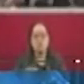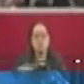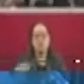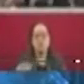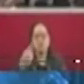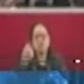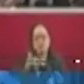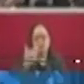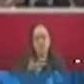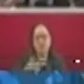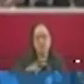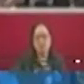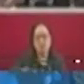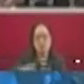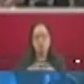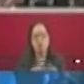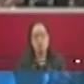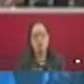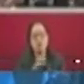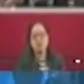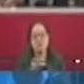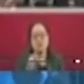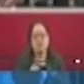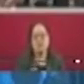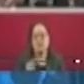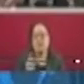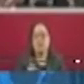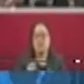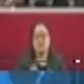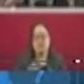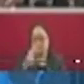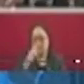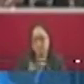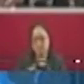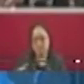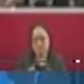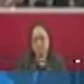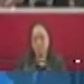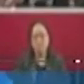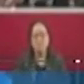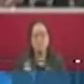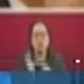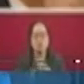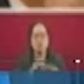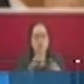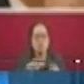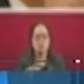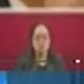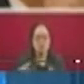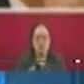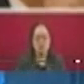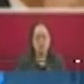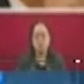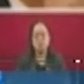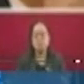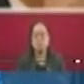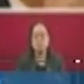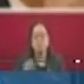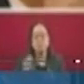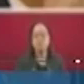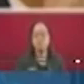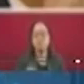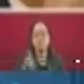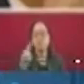unánimemente hayan votado por esta reforma. PRI, los del PAN de su partido y uno o dos de otros partidos.